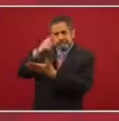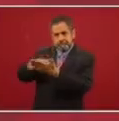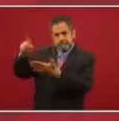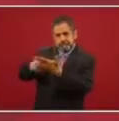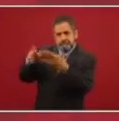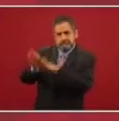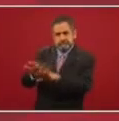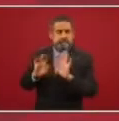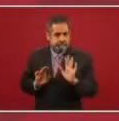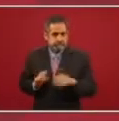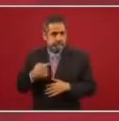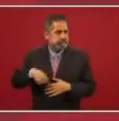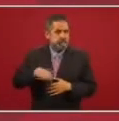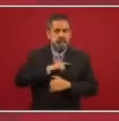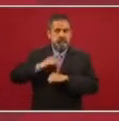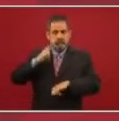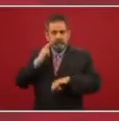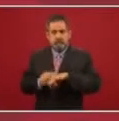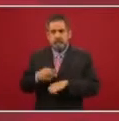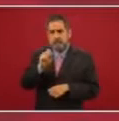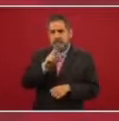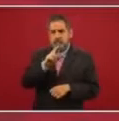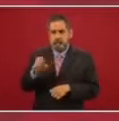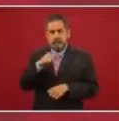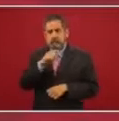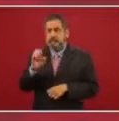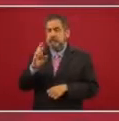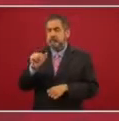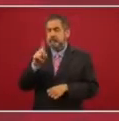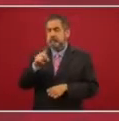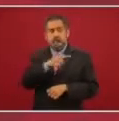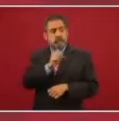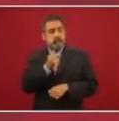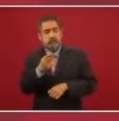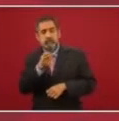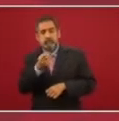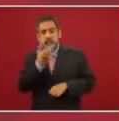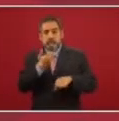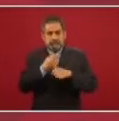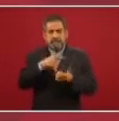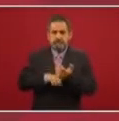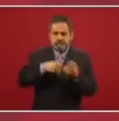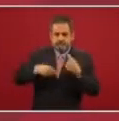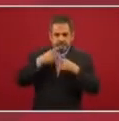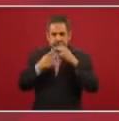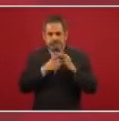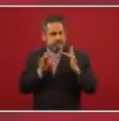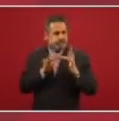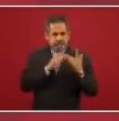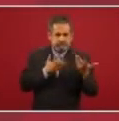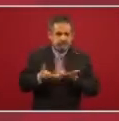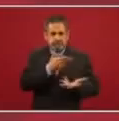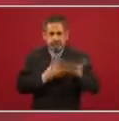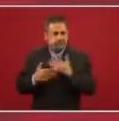por instrucciones del canciller marcelo ebrard y sus magníficos subsecretarios y subsecretaria hemos estado en un diálogo fluido